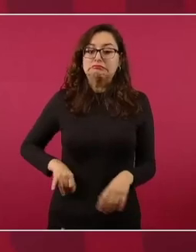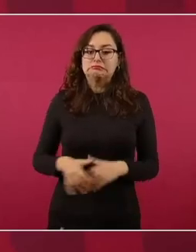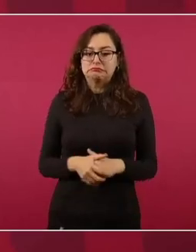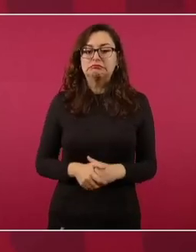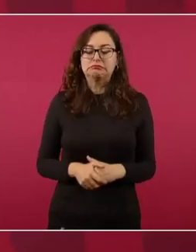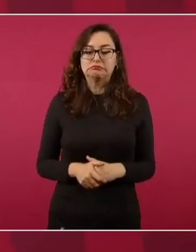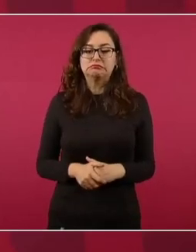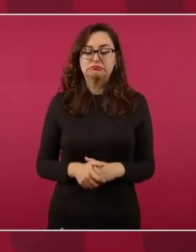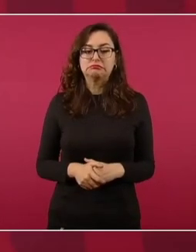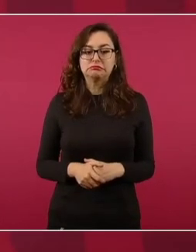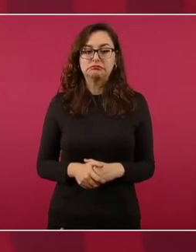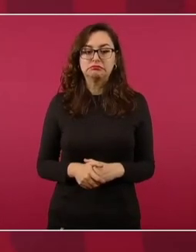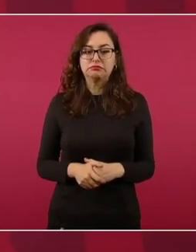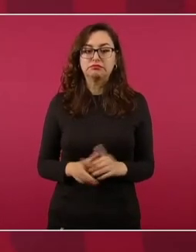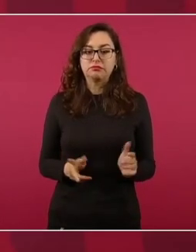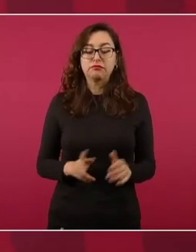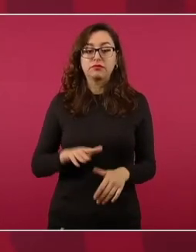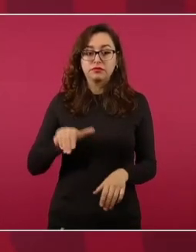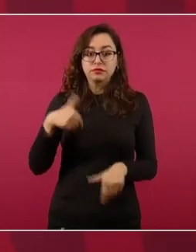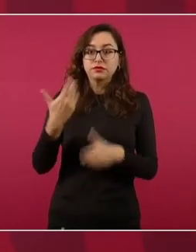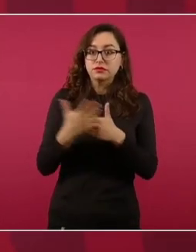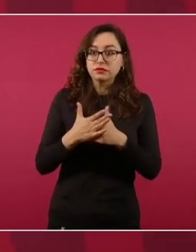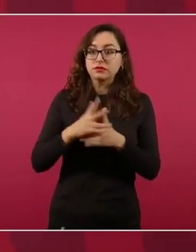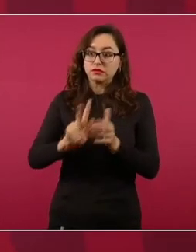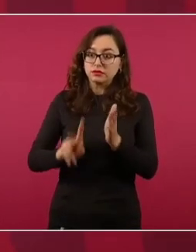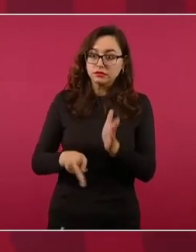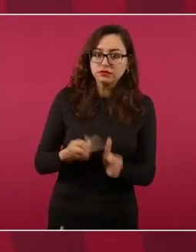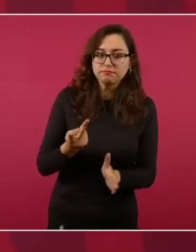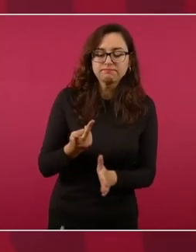para que nunca más